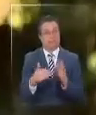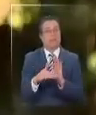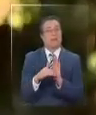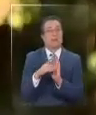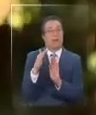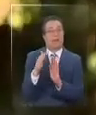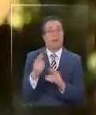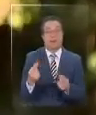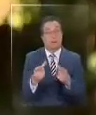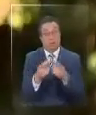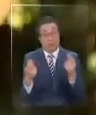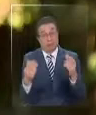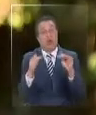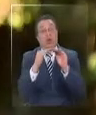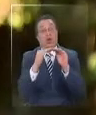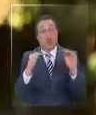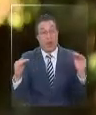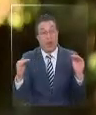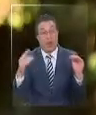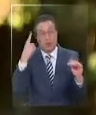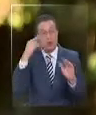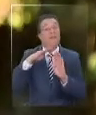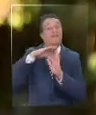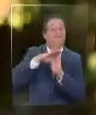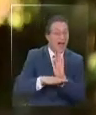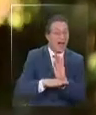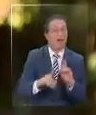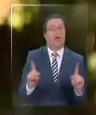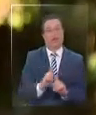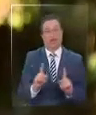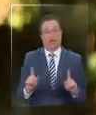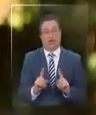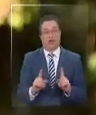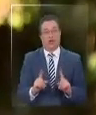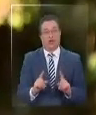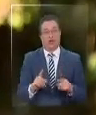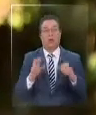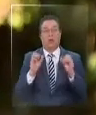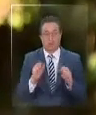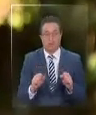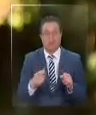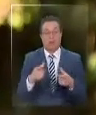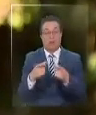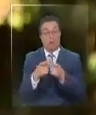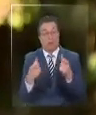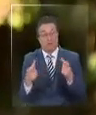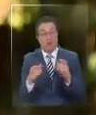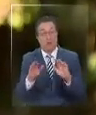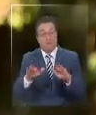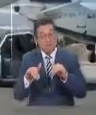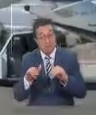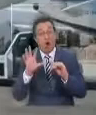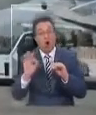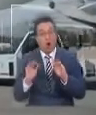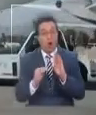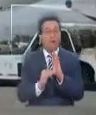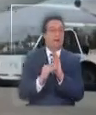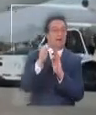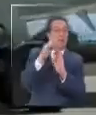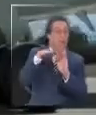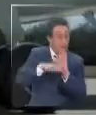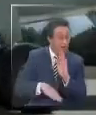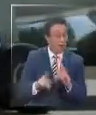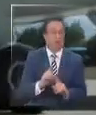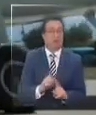precios al menos se van a mantener, pero no creo que bajen. ¿Ah? Yo veo más bien un escenario en el cual se mantienen o incluso aumenten. Depende mucho